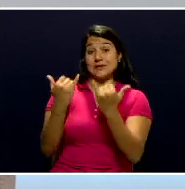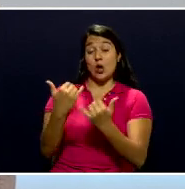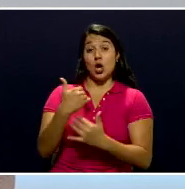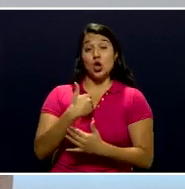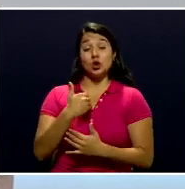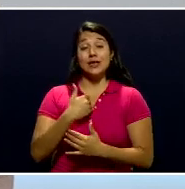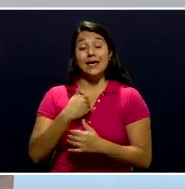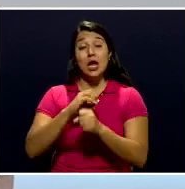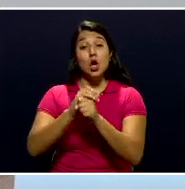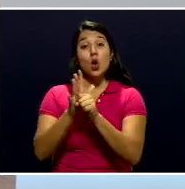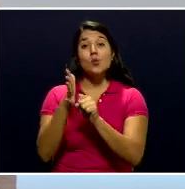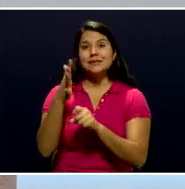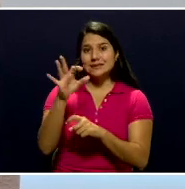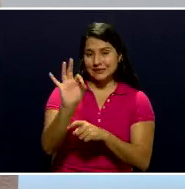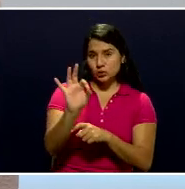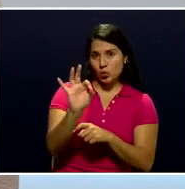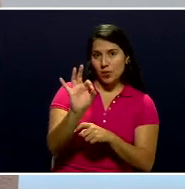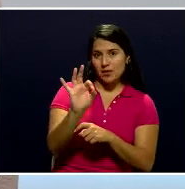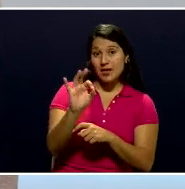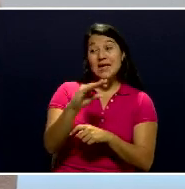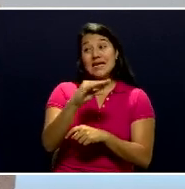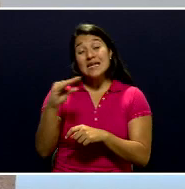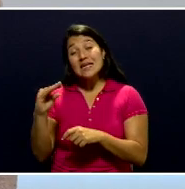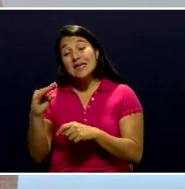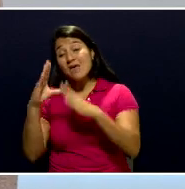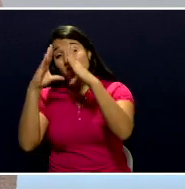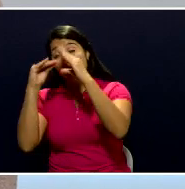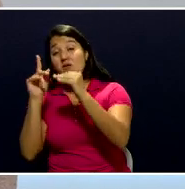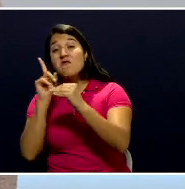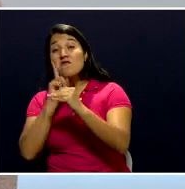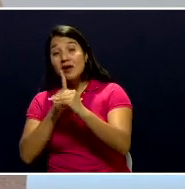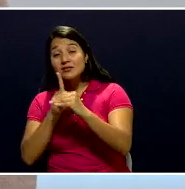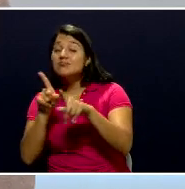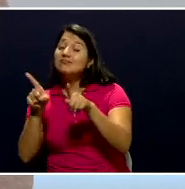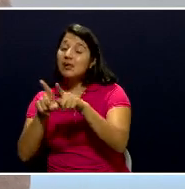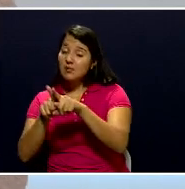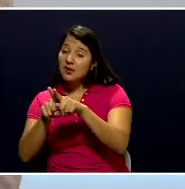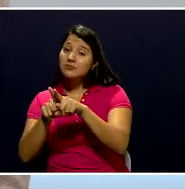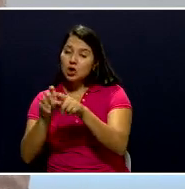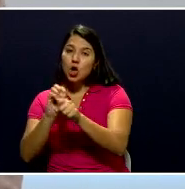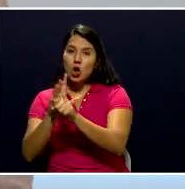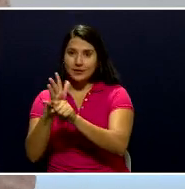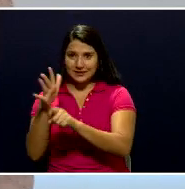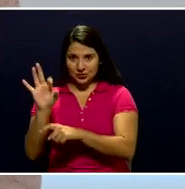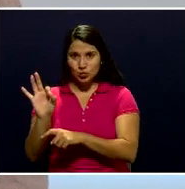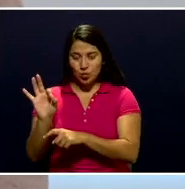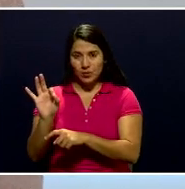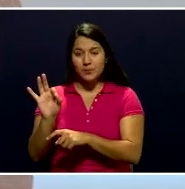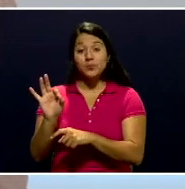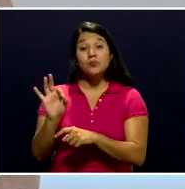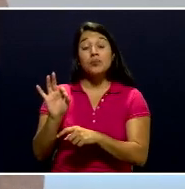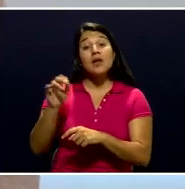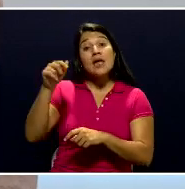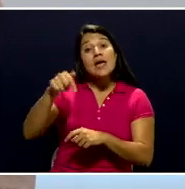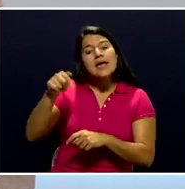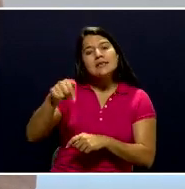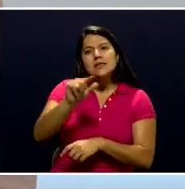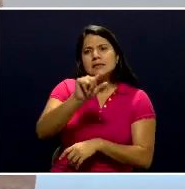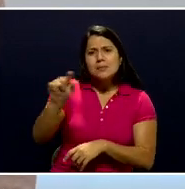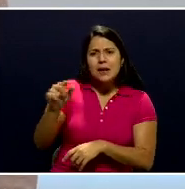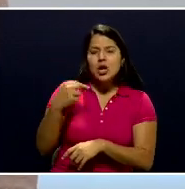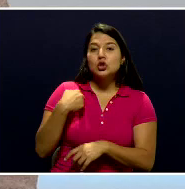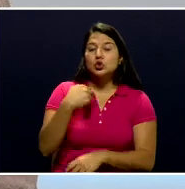de la desinformación un poco también. Entonces, esta semana, bueno, nosotros lo que hemos notado, digamos, en algún tipo de